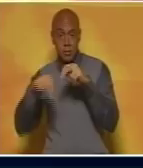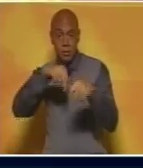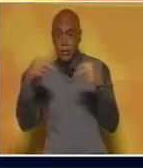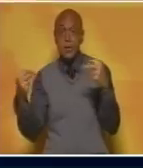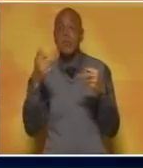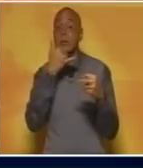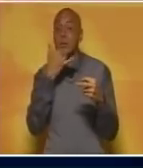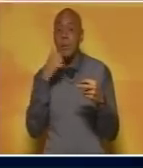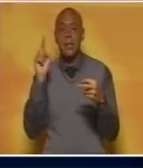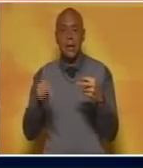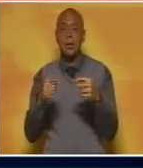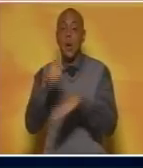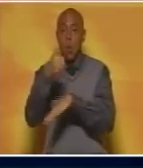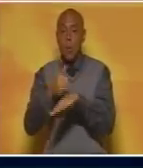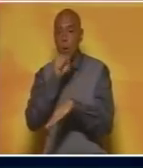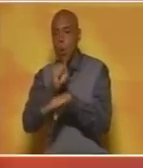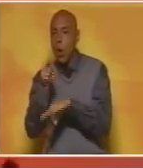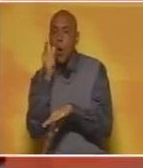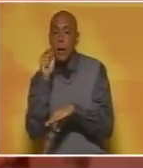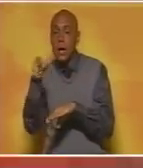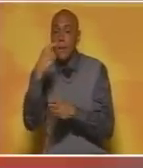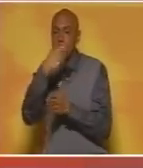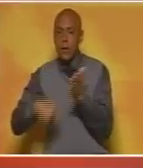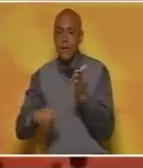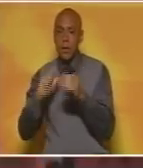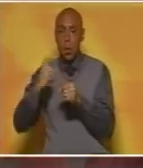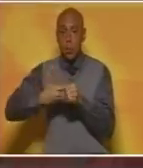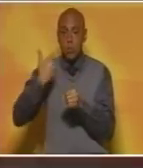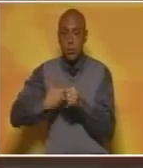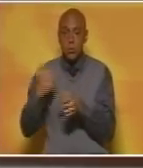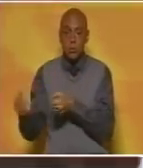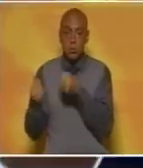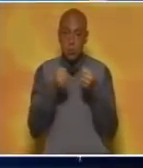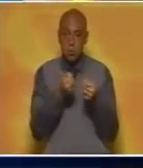haber subido la bombona, algo que no está permitido.